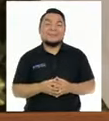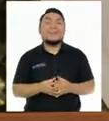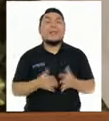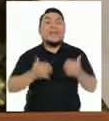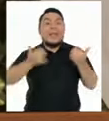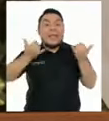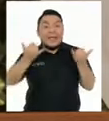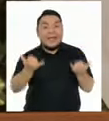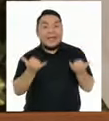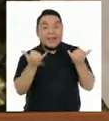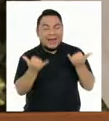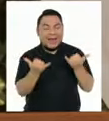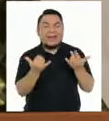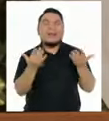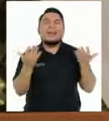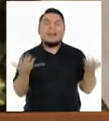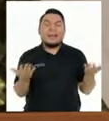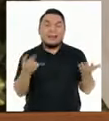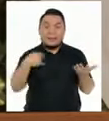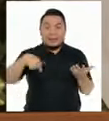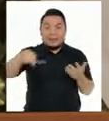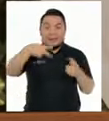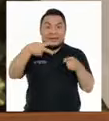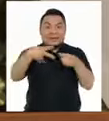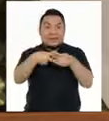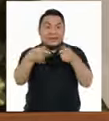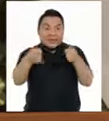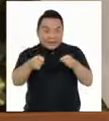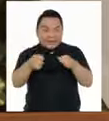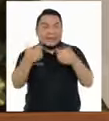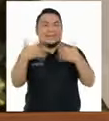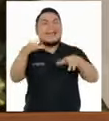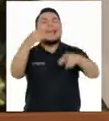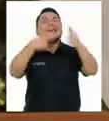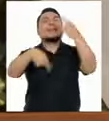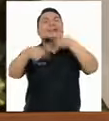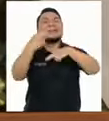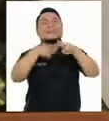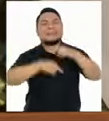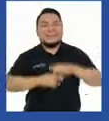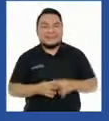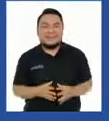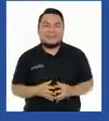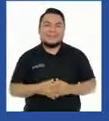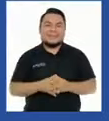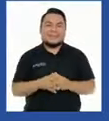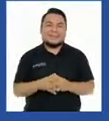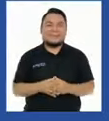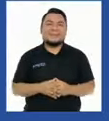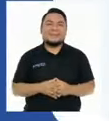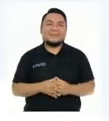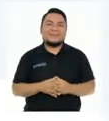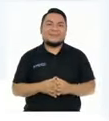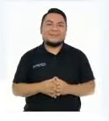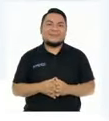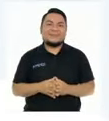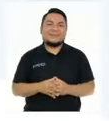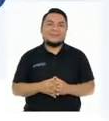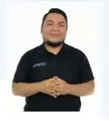Ahora nos toca una pausa y ya regresamos.